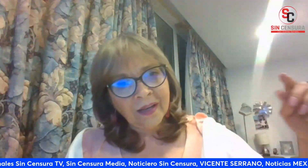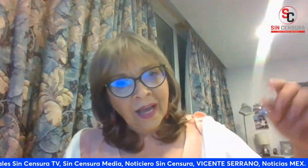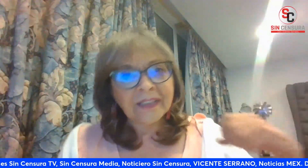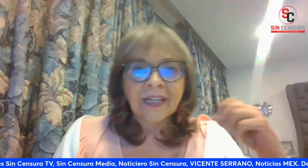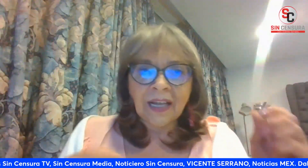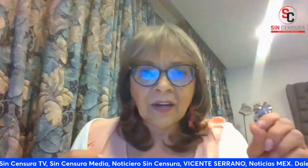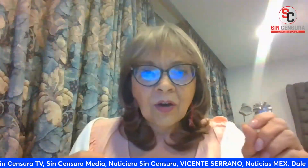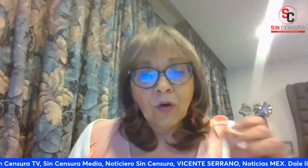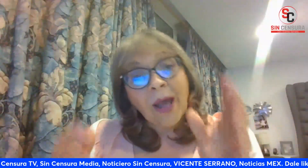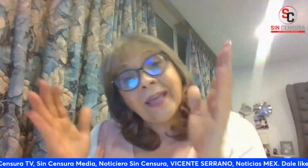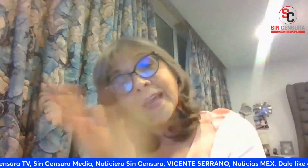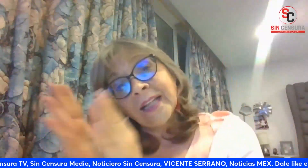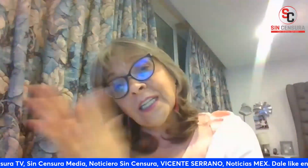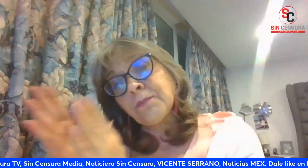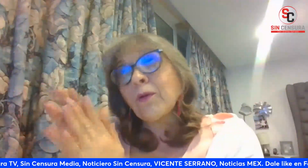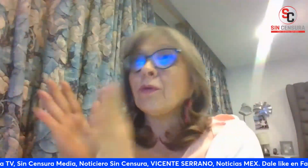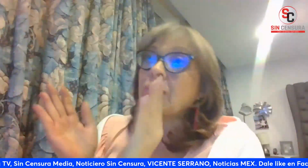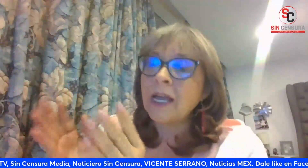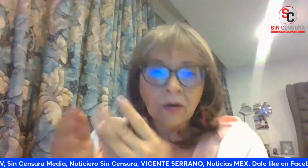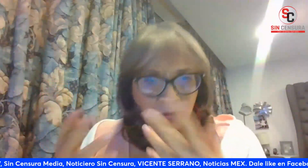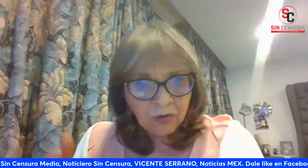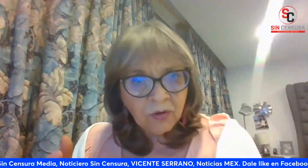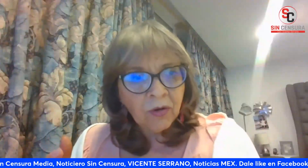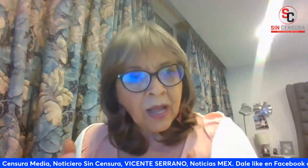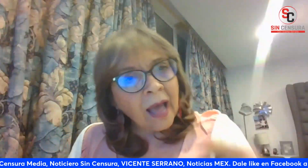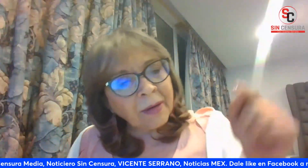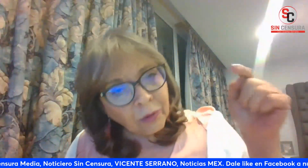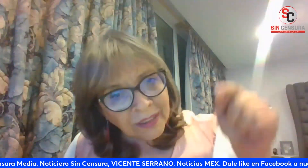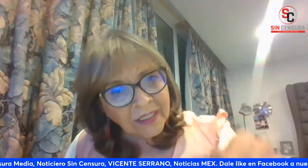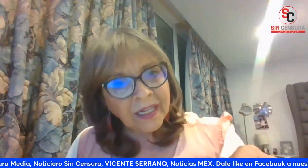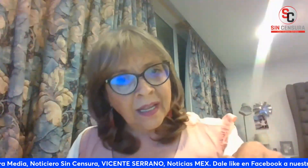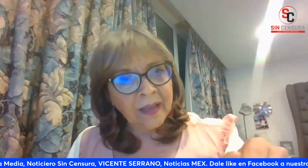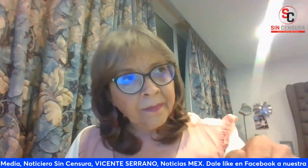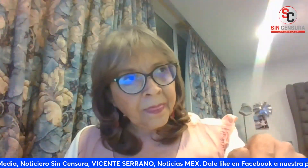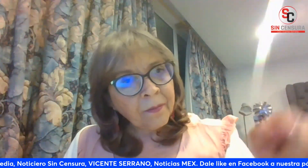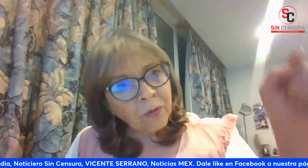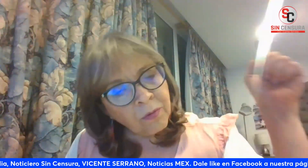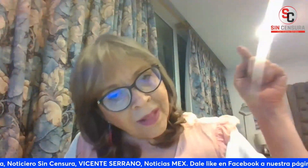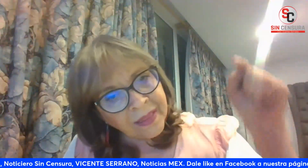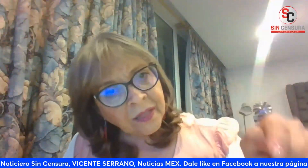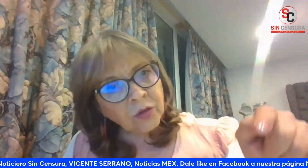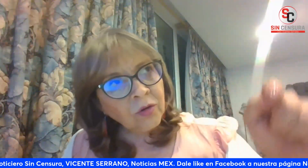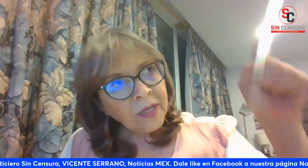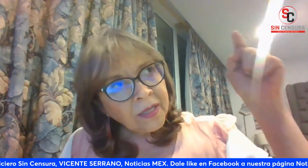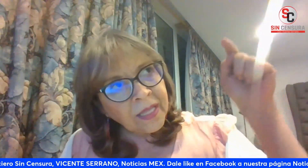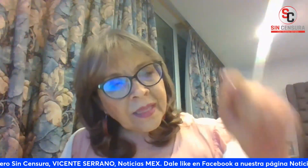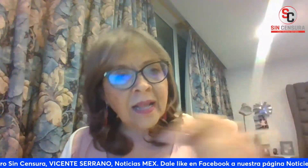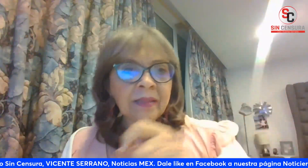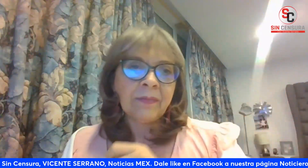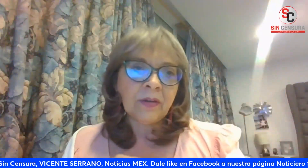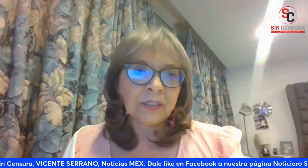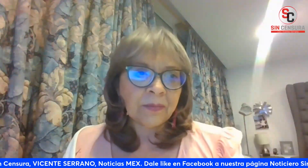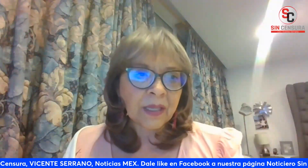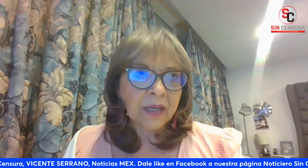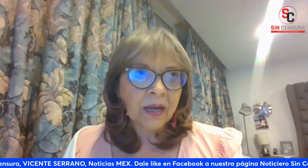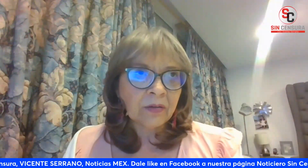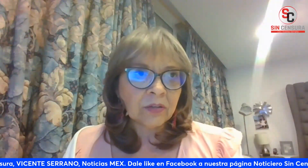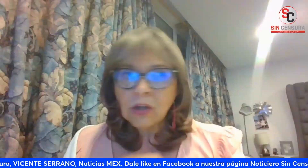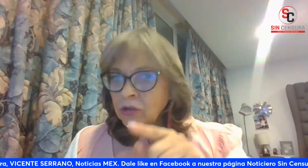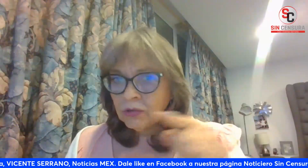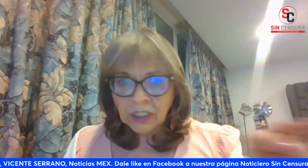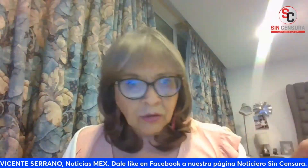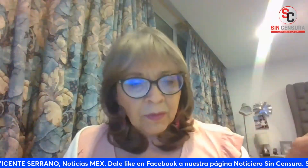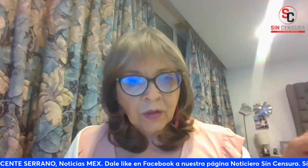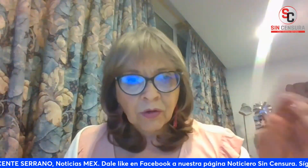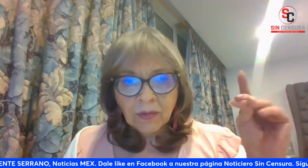quieran hacer, o ay, que gracias por votar. No, no, no. A ver, tú estás ahí por un mandato de 30 millones de